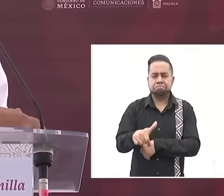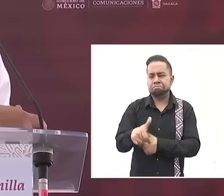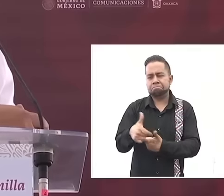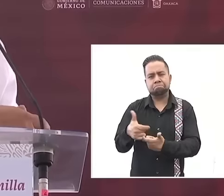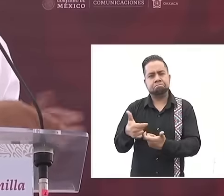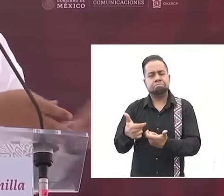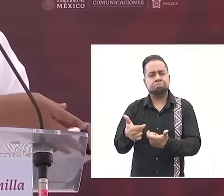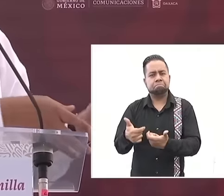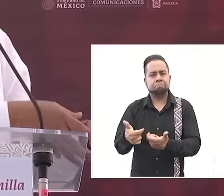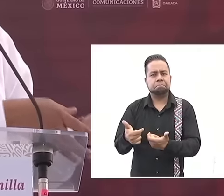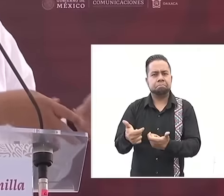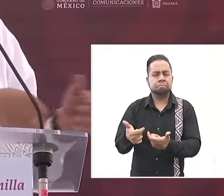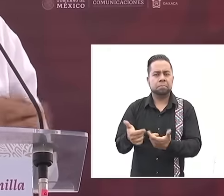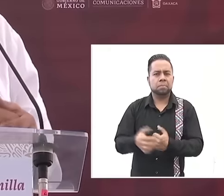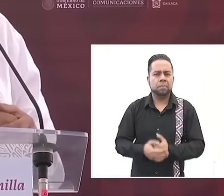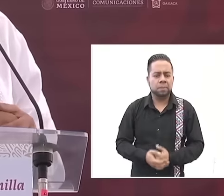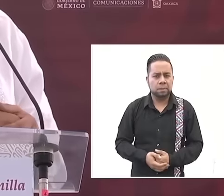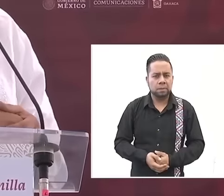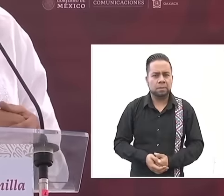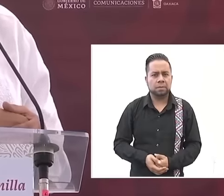en